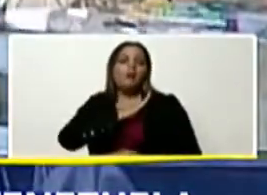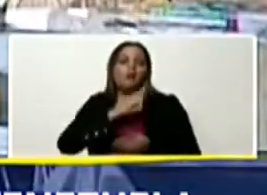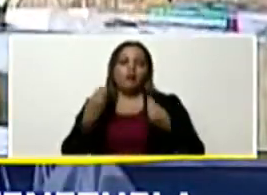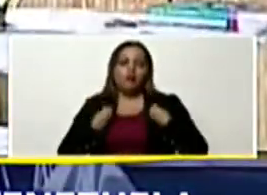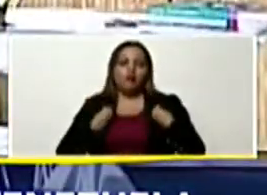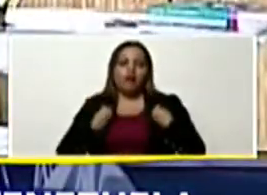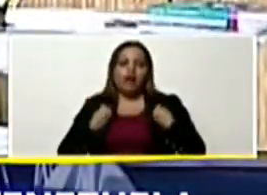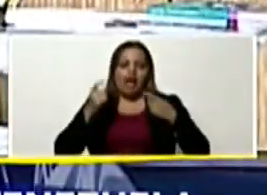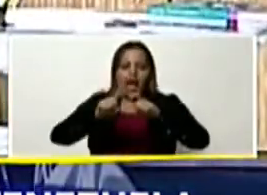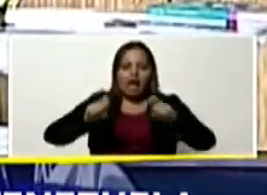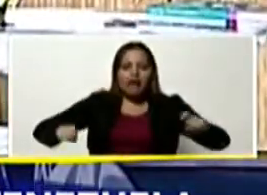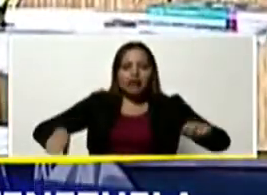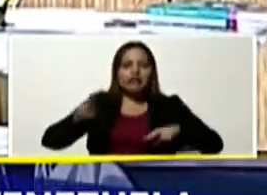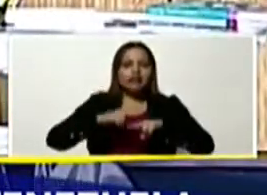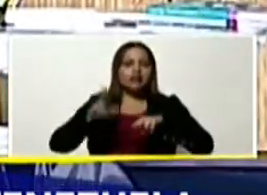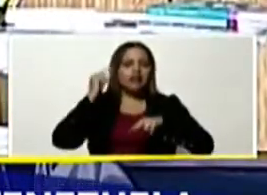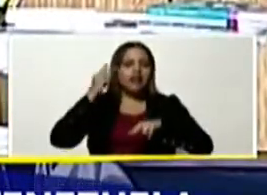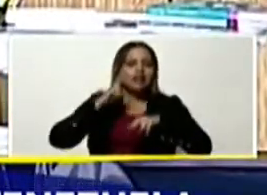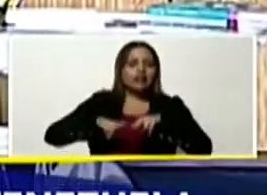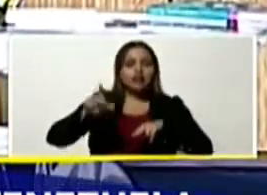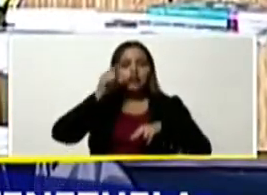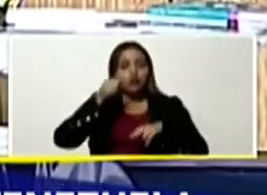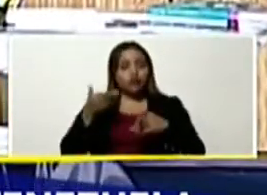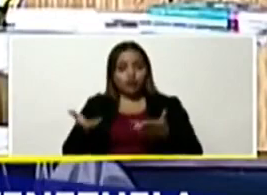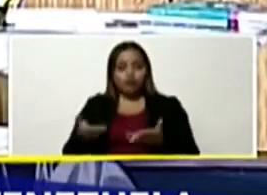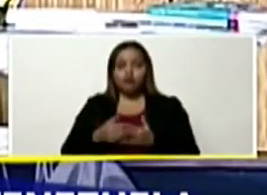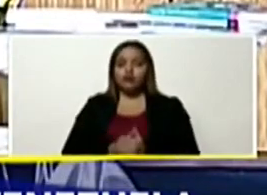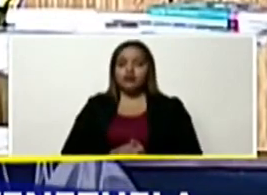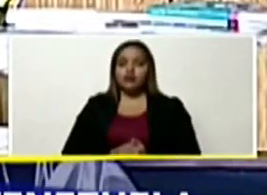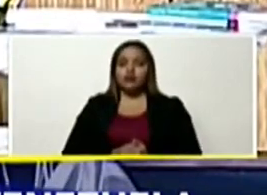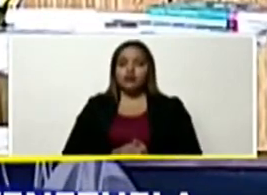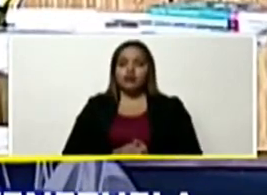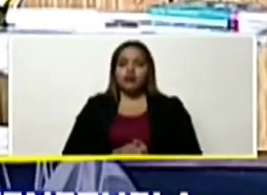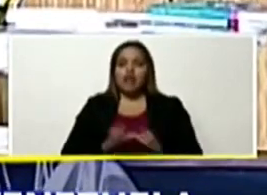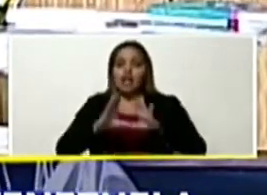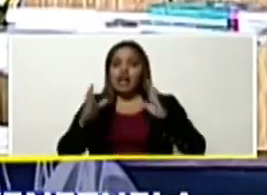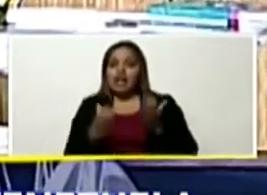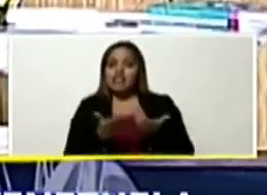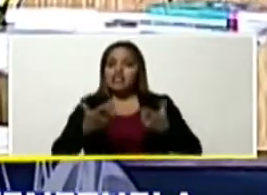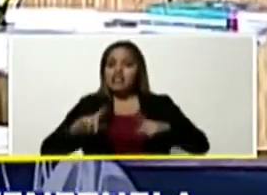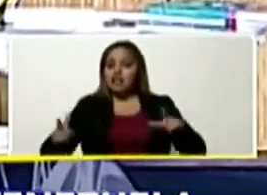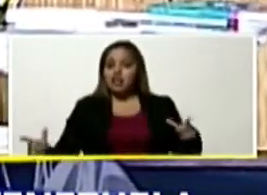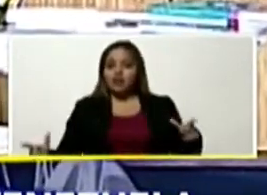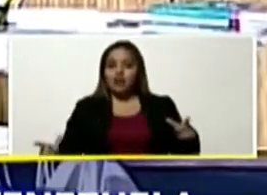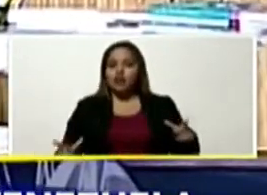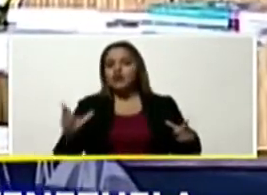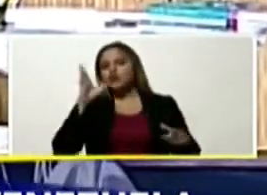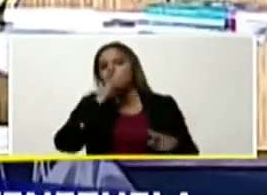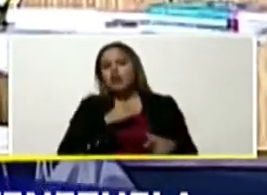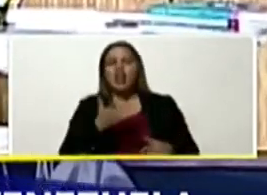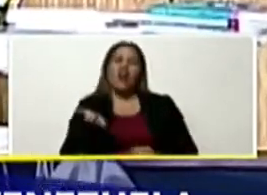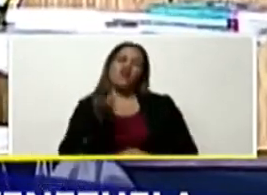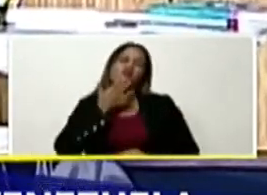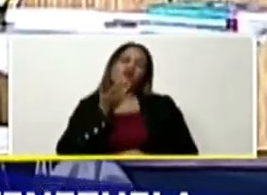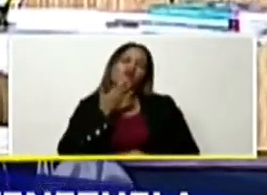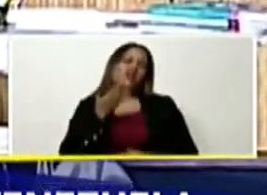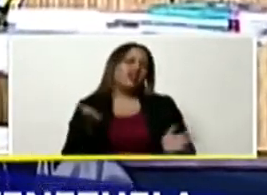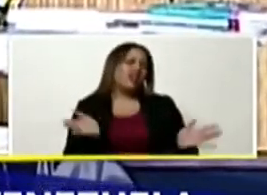enseñar a los niños y niñas, y que las clases de castellano, de literatura, no sean cosas